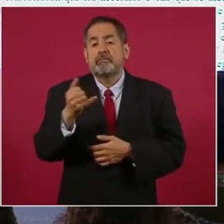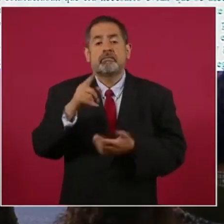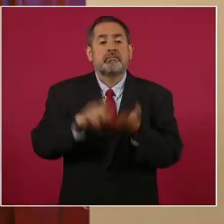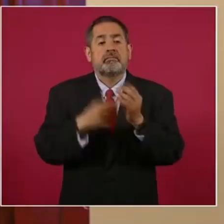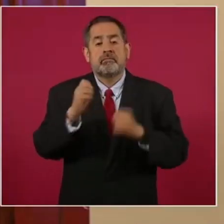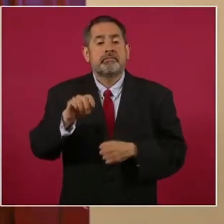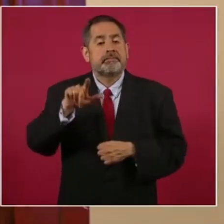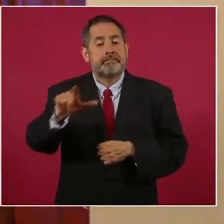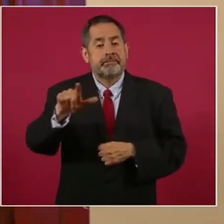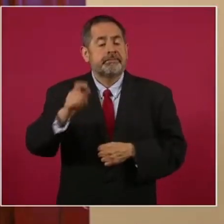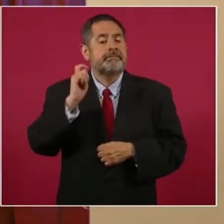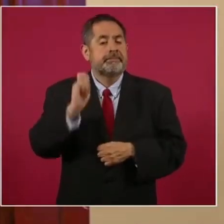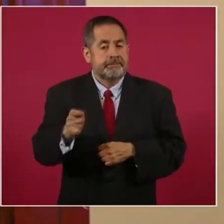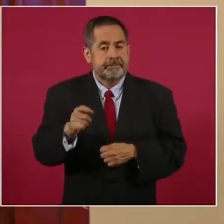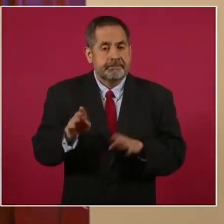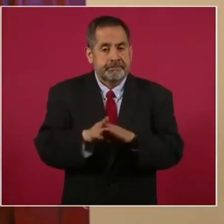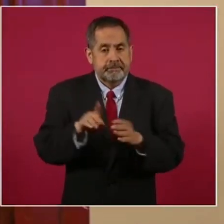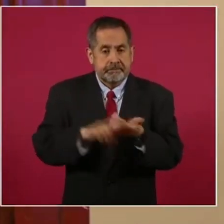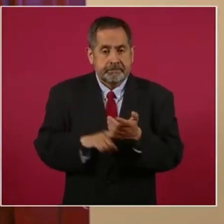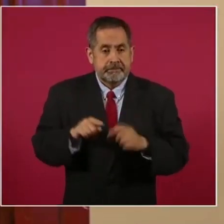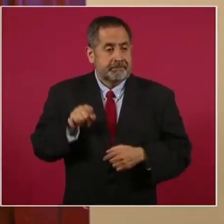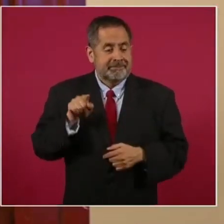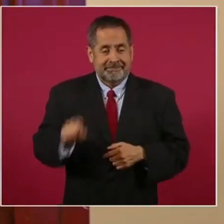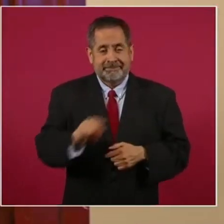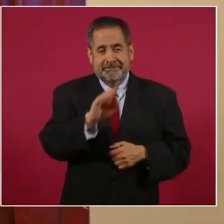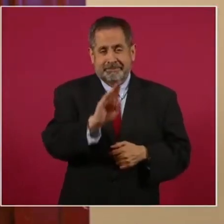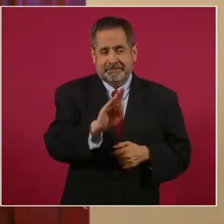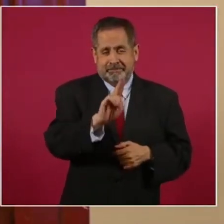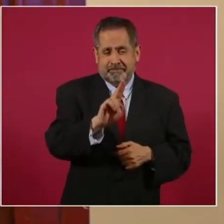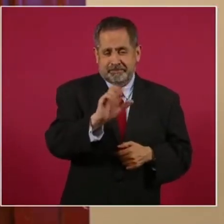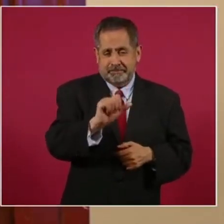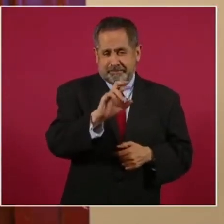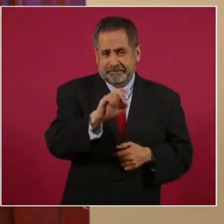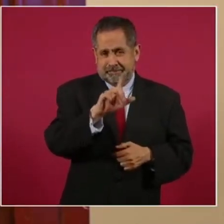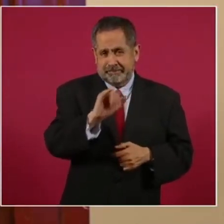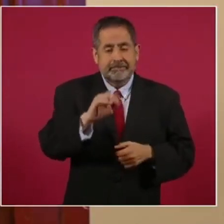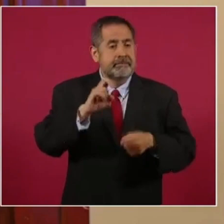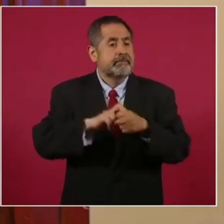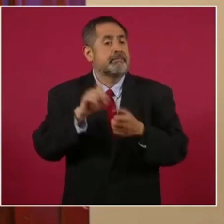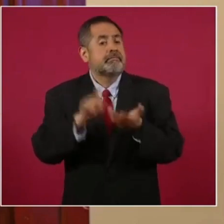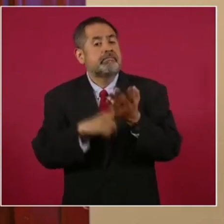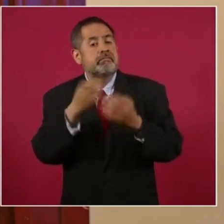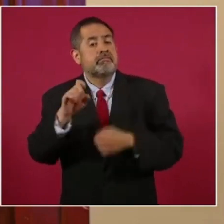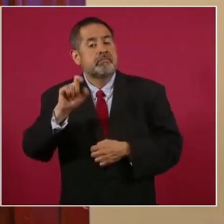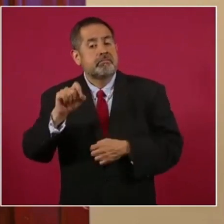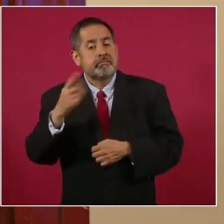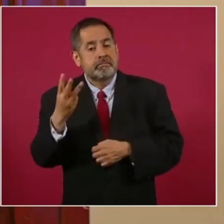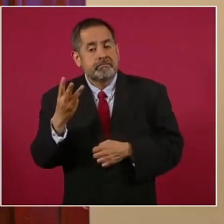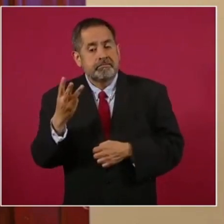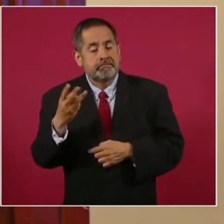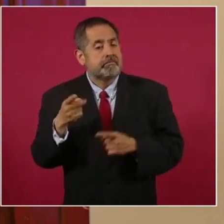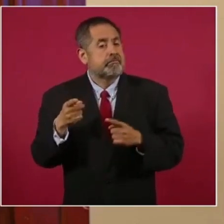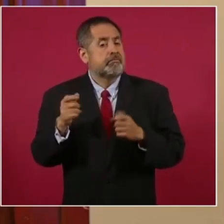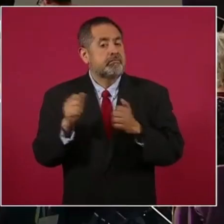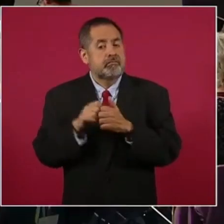lo cierto es que en los arreglos de Bucareli de 1923, llevados a cabo ante el gobierno de